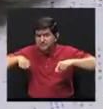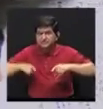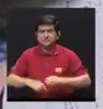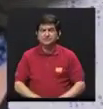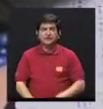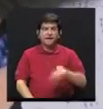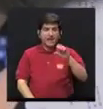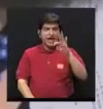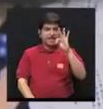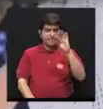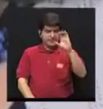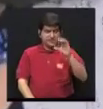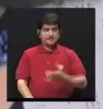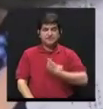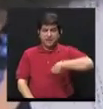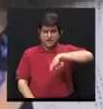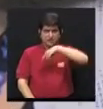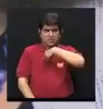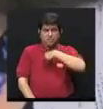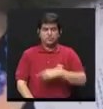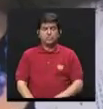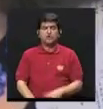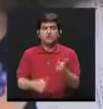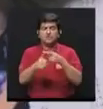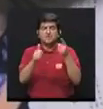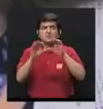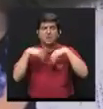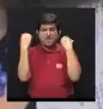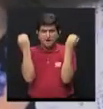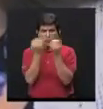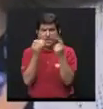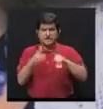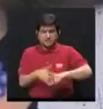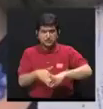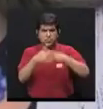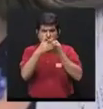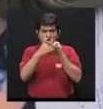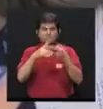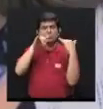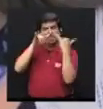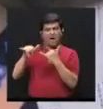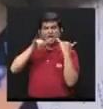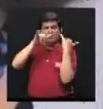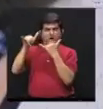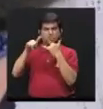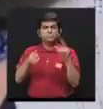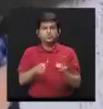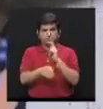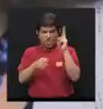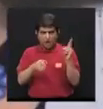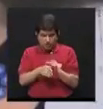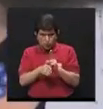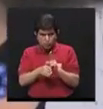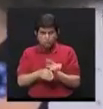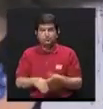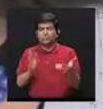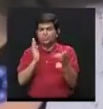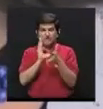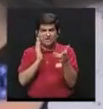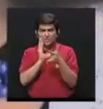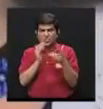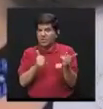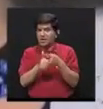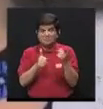digamos, somos una de las primeras organizaciones que comenzamos a denunciar justamente el uso de tecnologías, primero, no eran